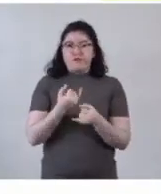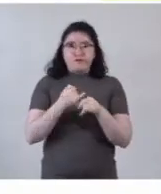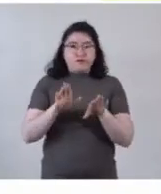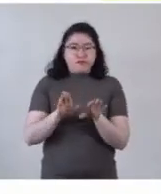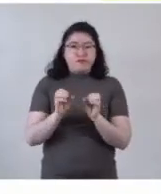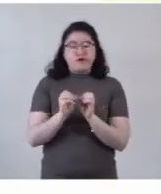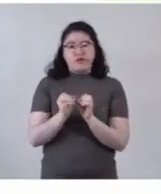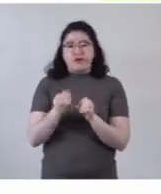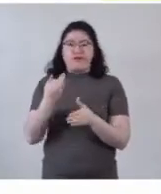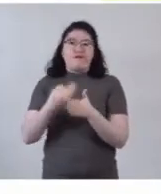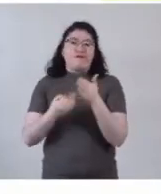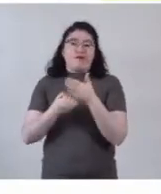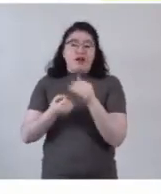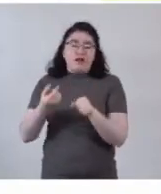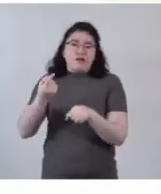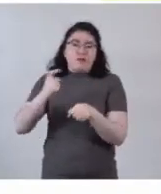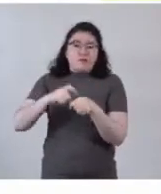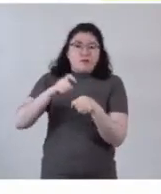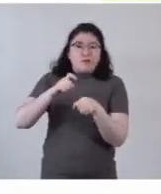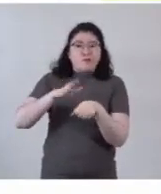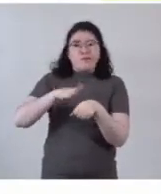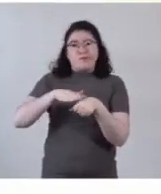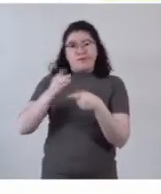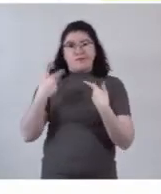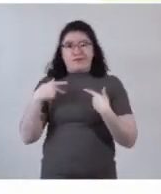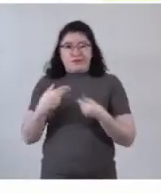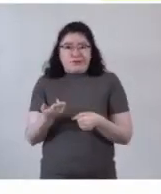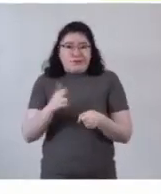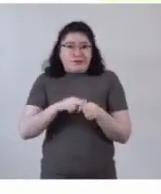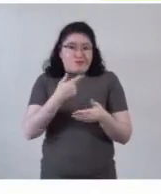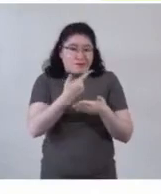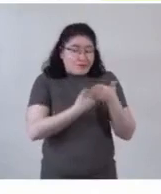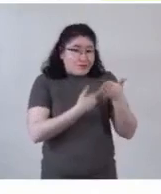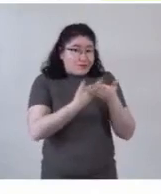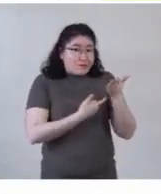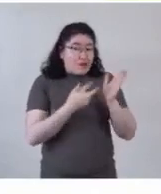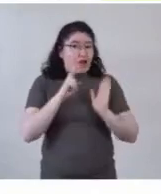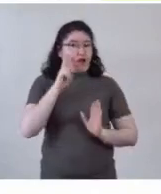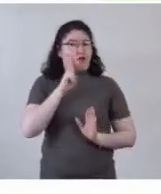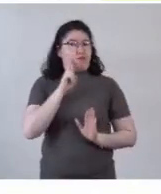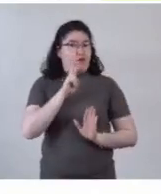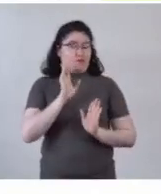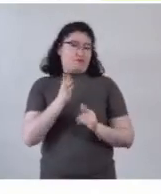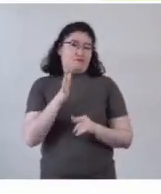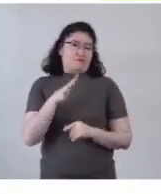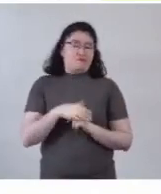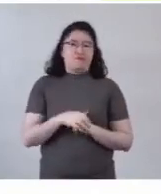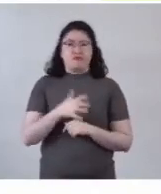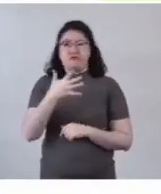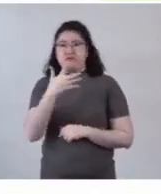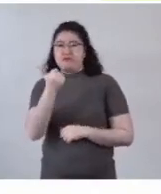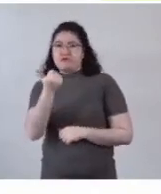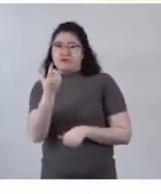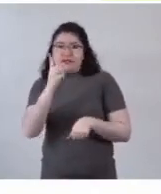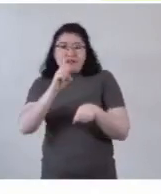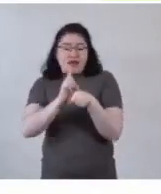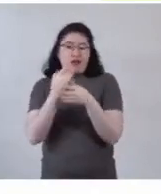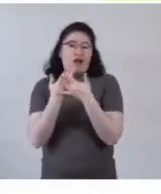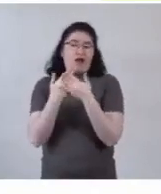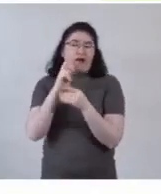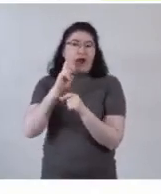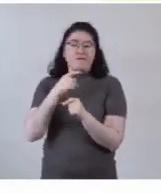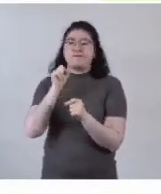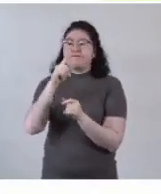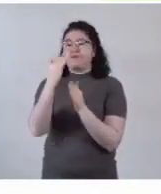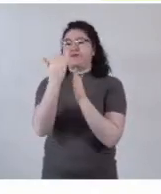datos. Entonces, para saber si es tendencia, tenemos que esperar por lo menos 5 o 6 días para poderlo reportar